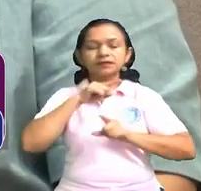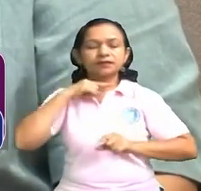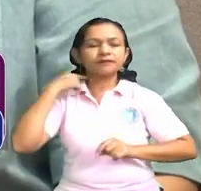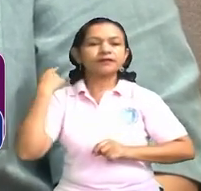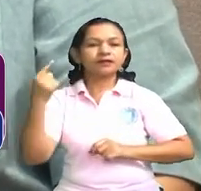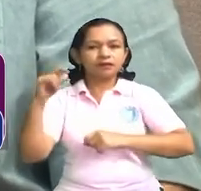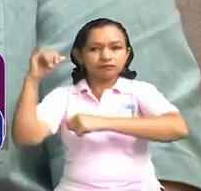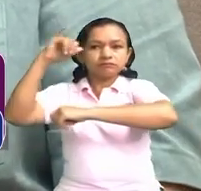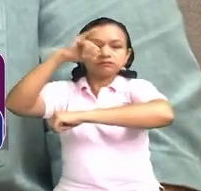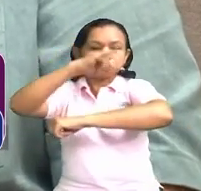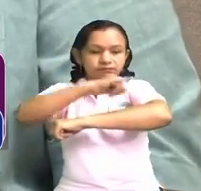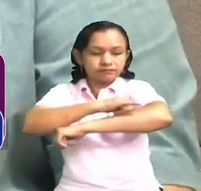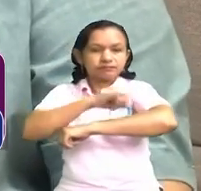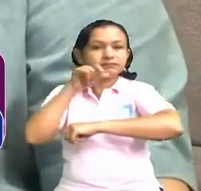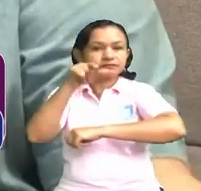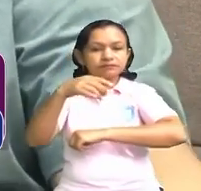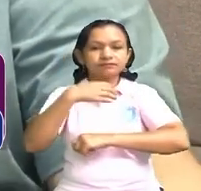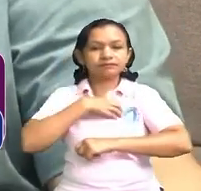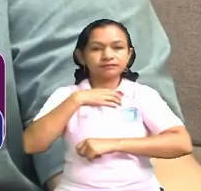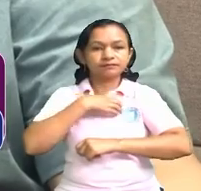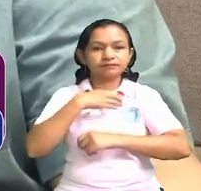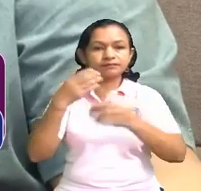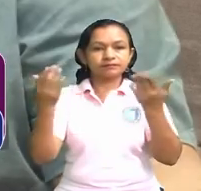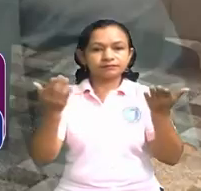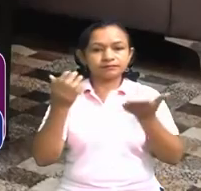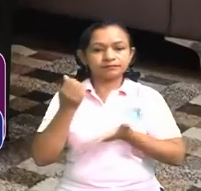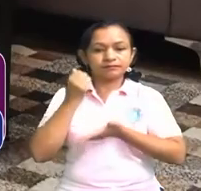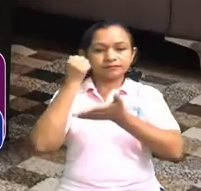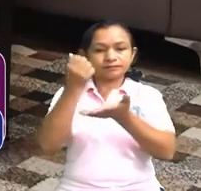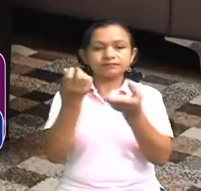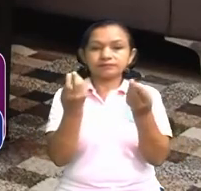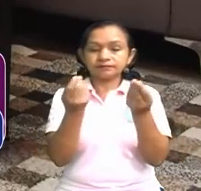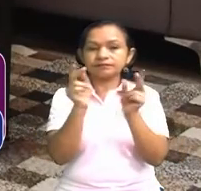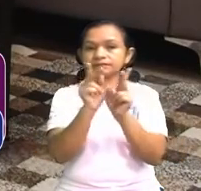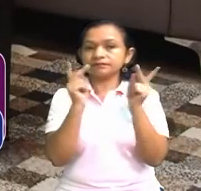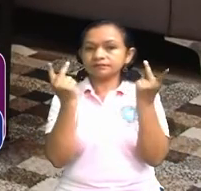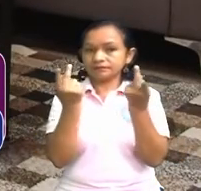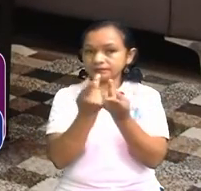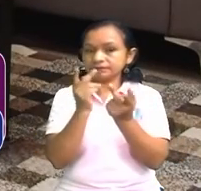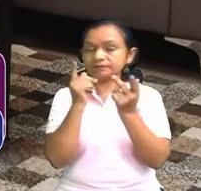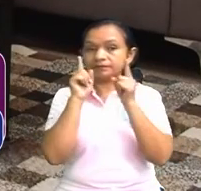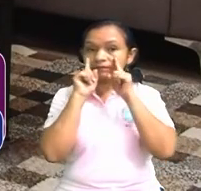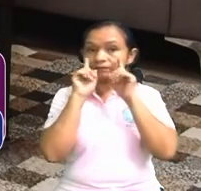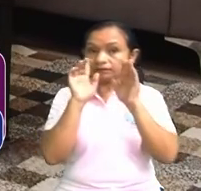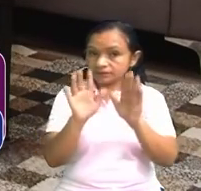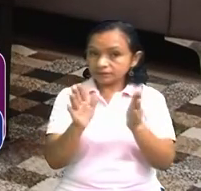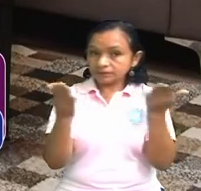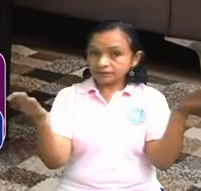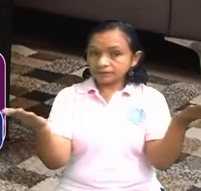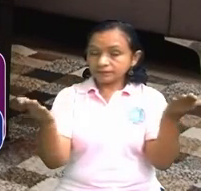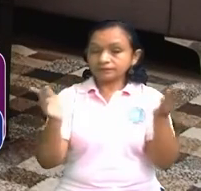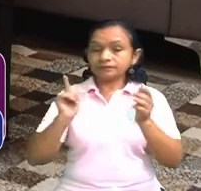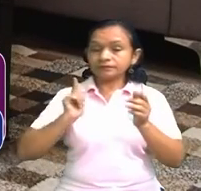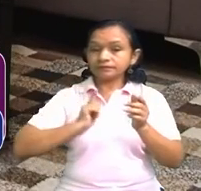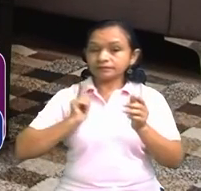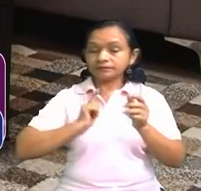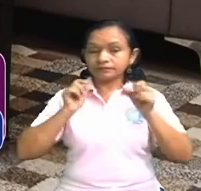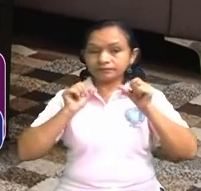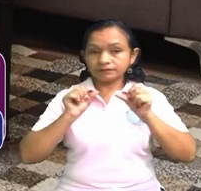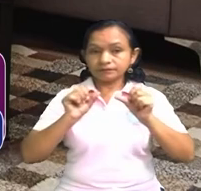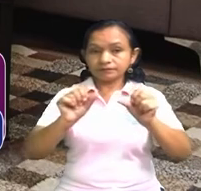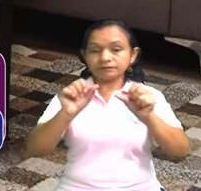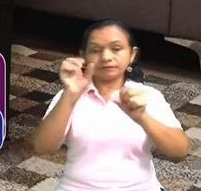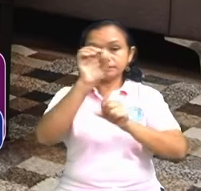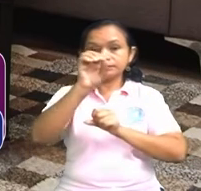reales. Tenemos ahí ese componente. Y esa inversión para la estabilidad del pueblo. Por supuesto, para mantener